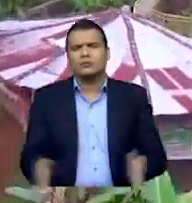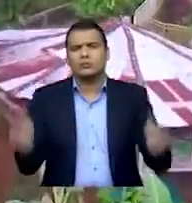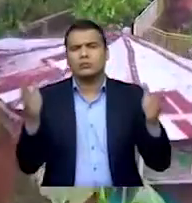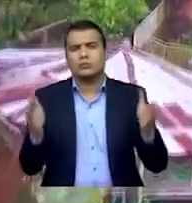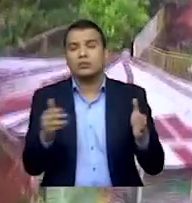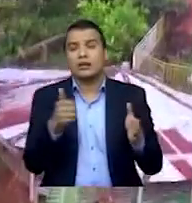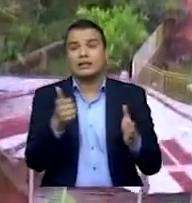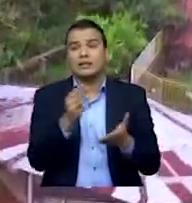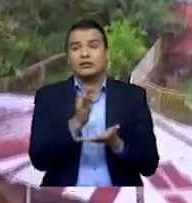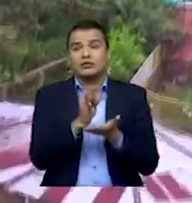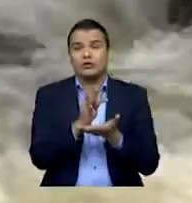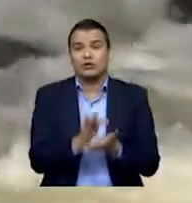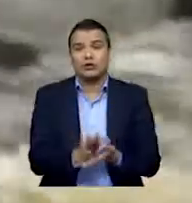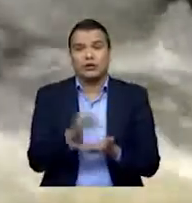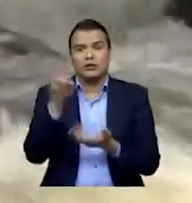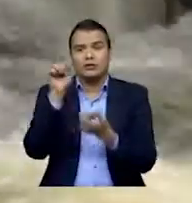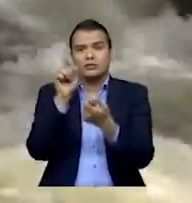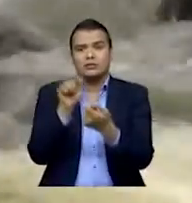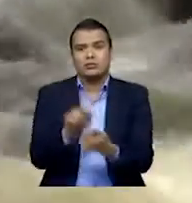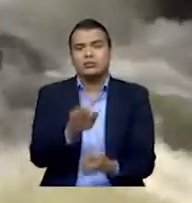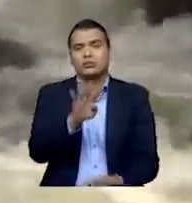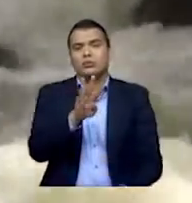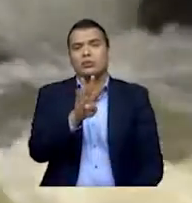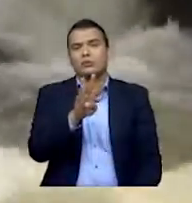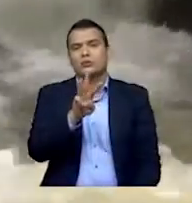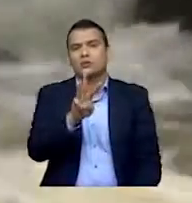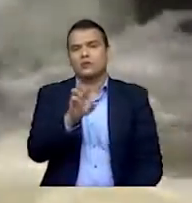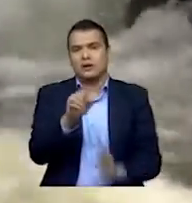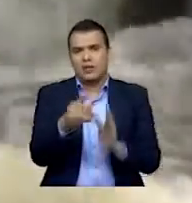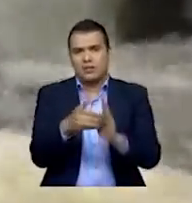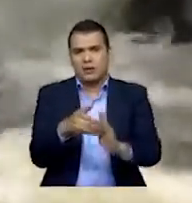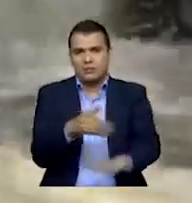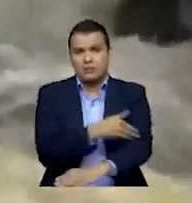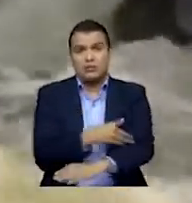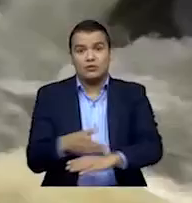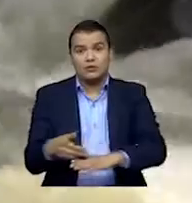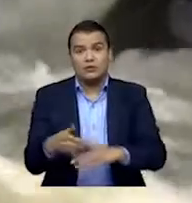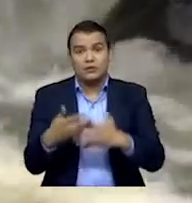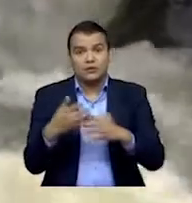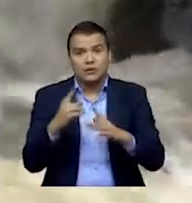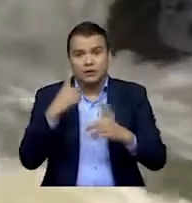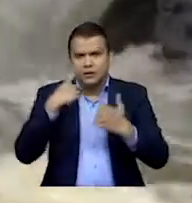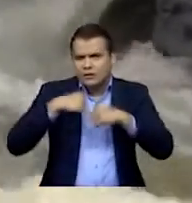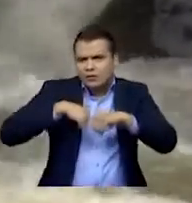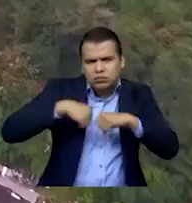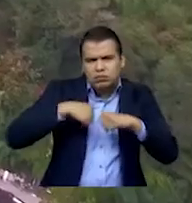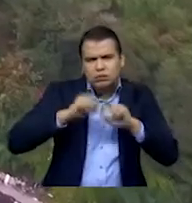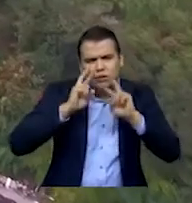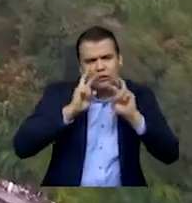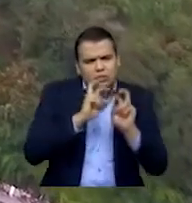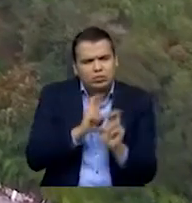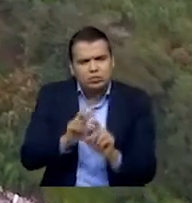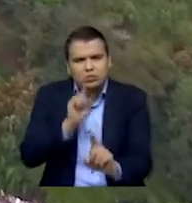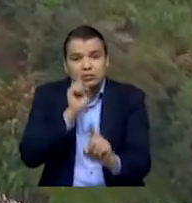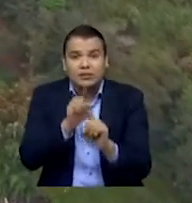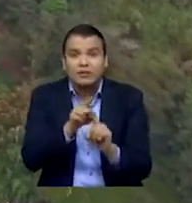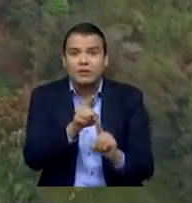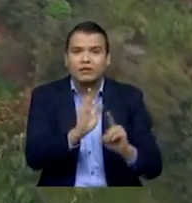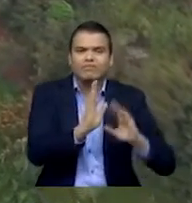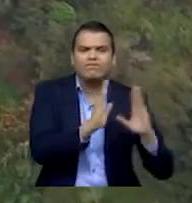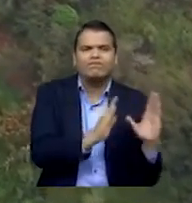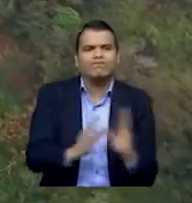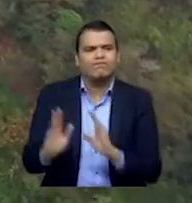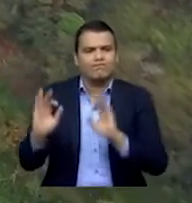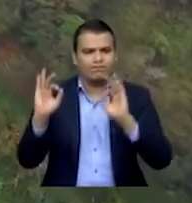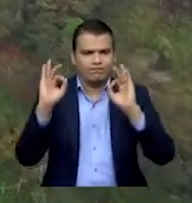con este estudio que tendrá una inversión de 430 millones de pesos se establecerán acciones de manejo que permitirán ordenar y planificar la